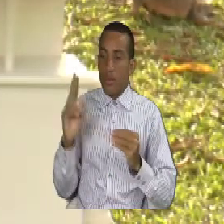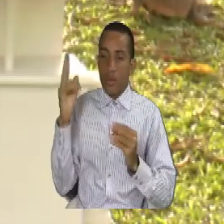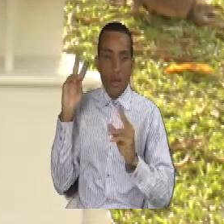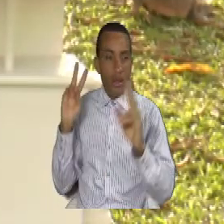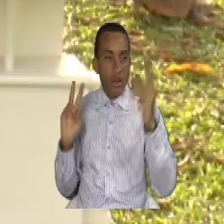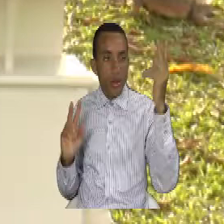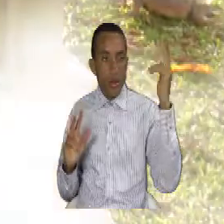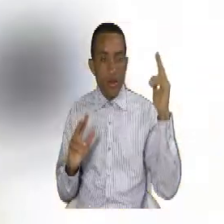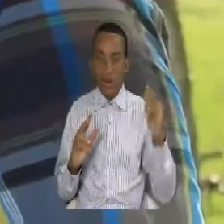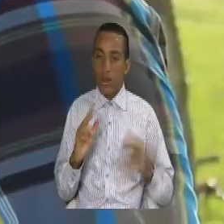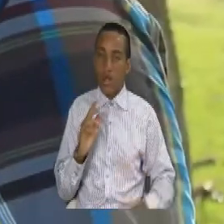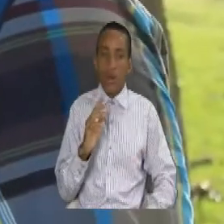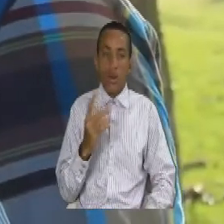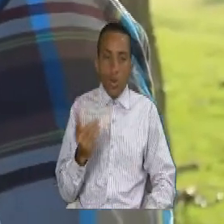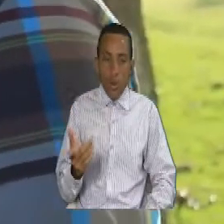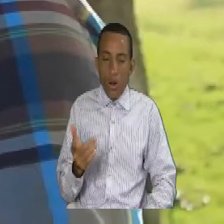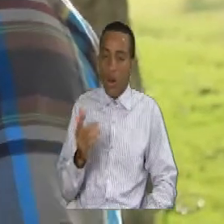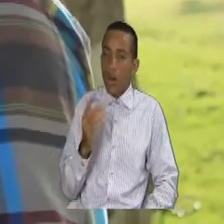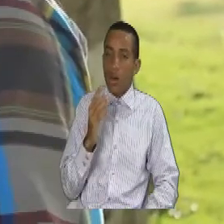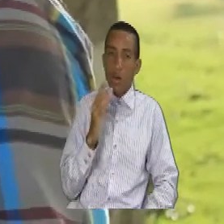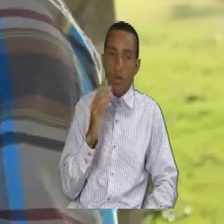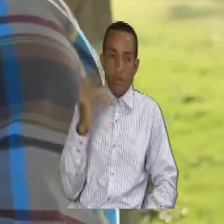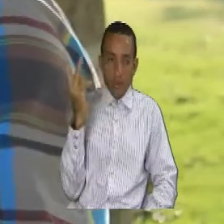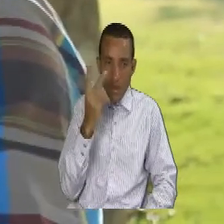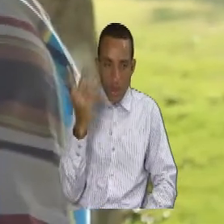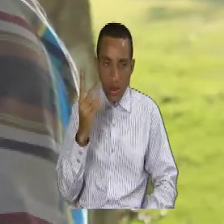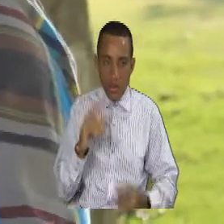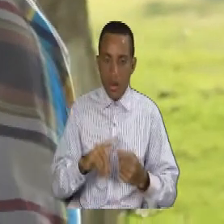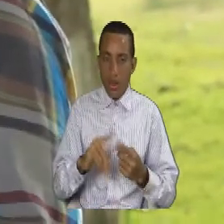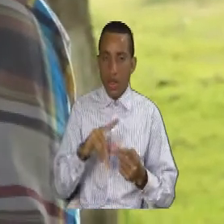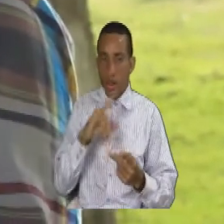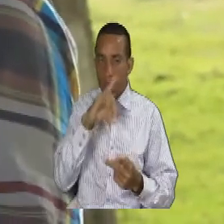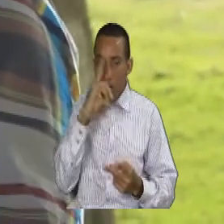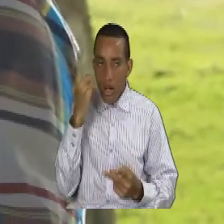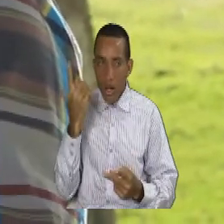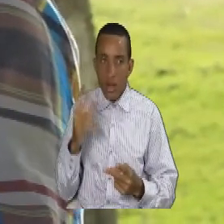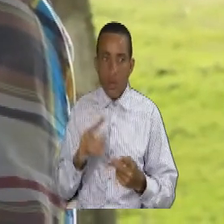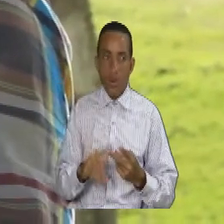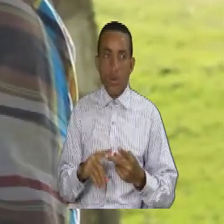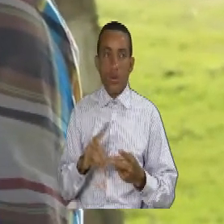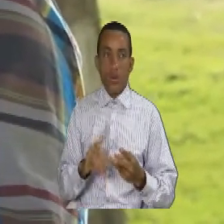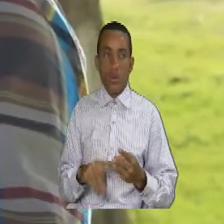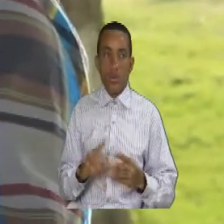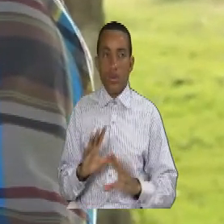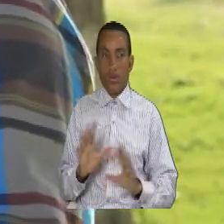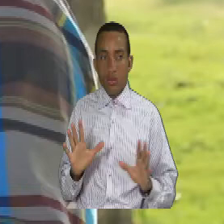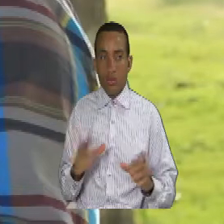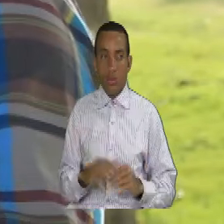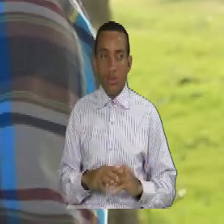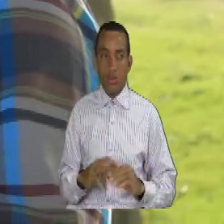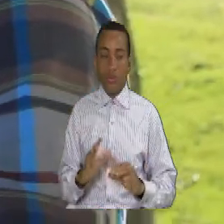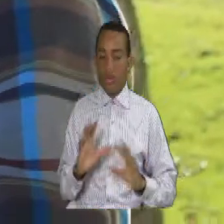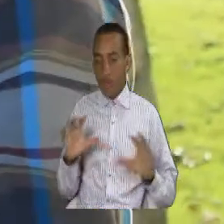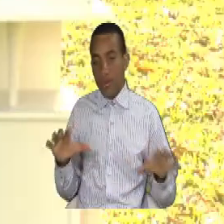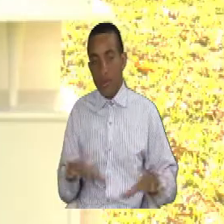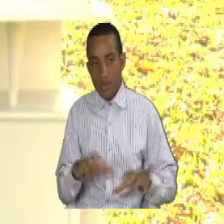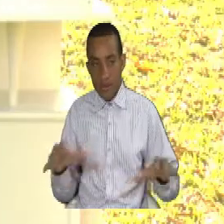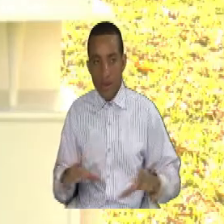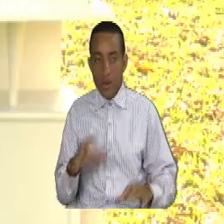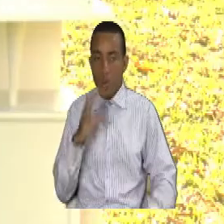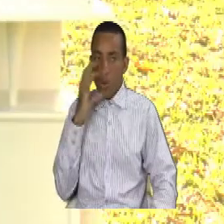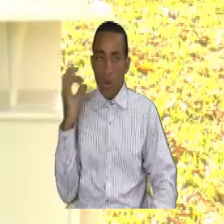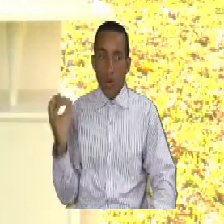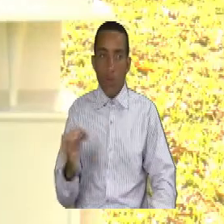y el dorado son los colores que predominan. Se puede manejar más bien como para eventos sobrios y para eventos de masculinos, para hombres.